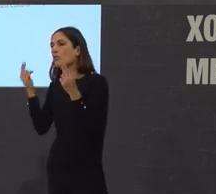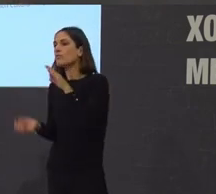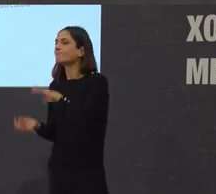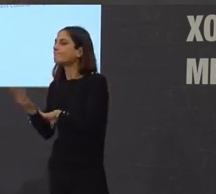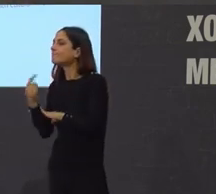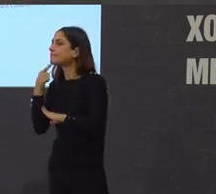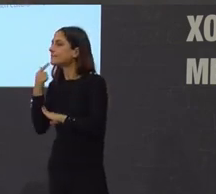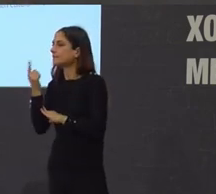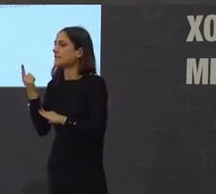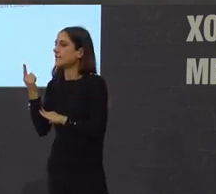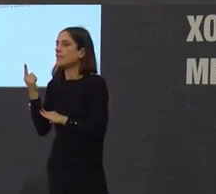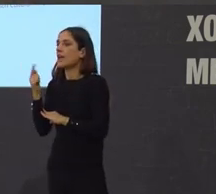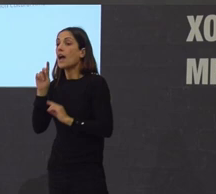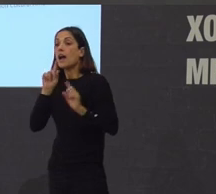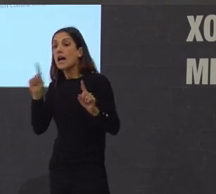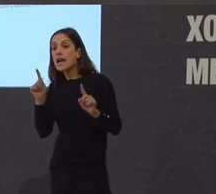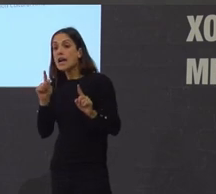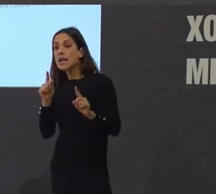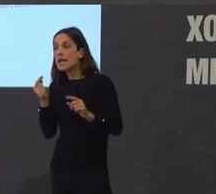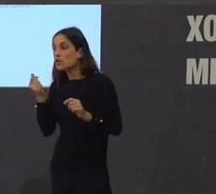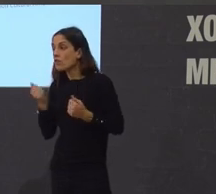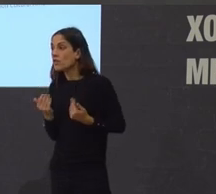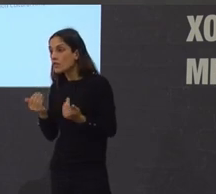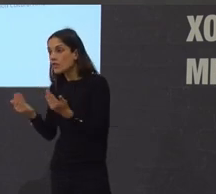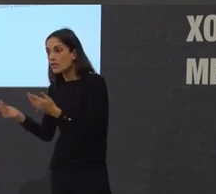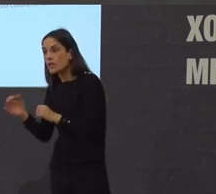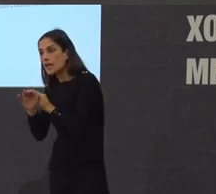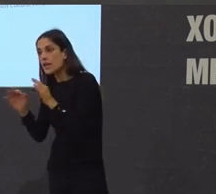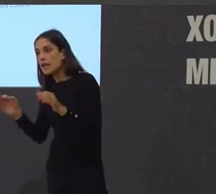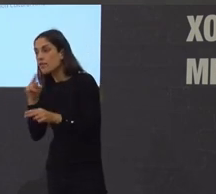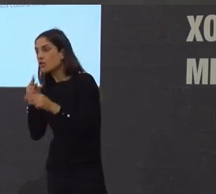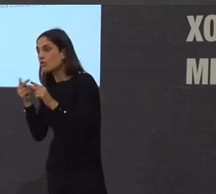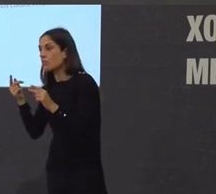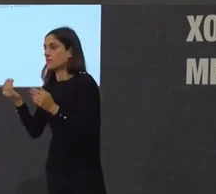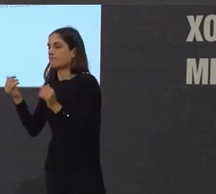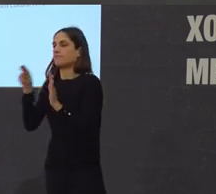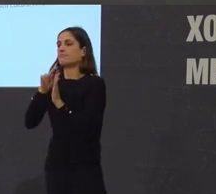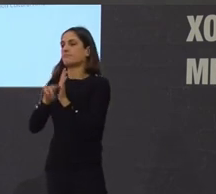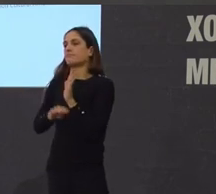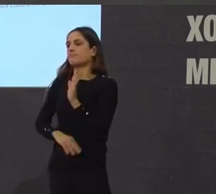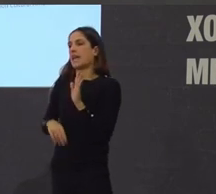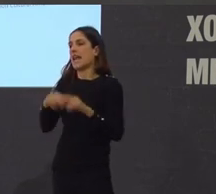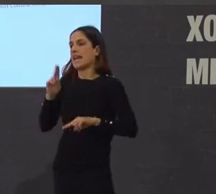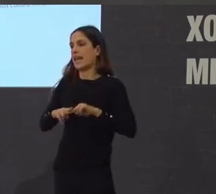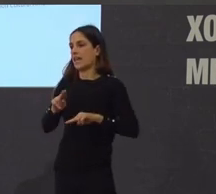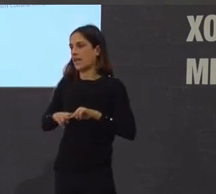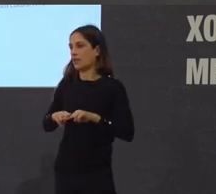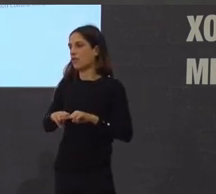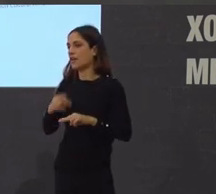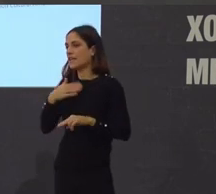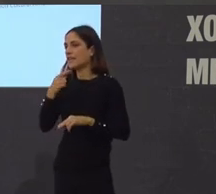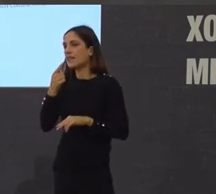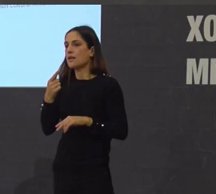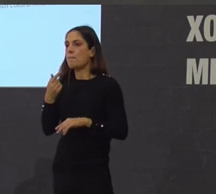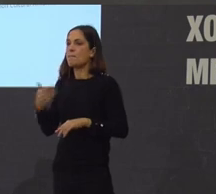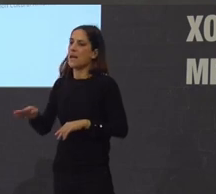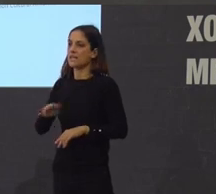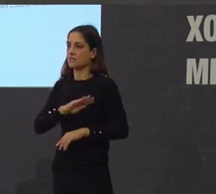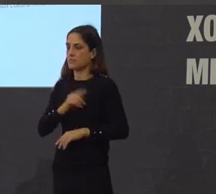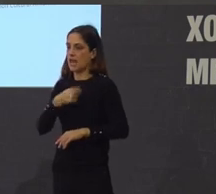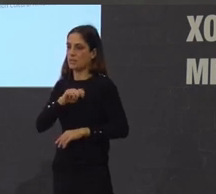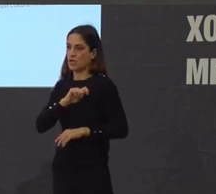engrosar las listas negras de malos españoles hay un caso que bueno la